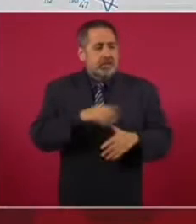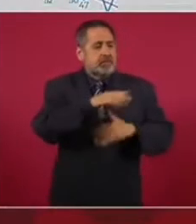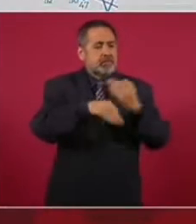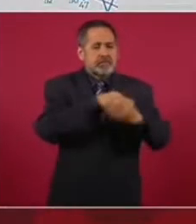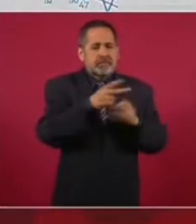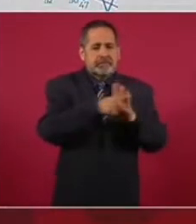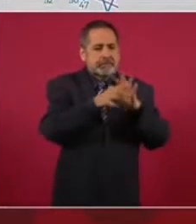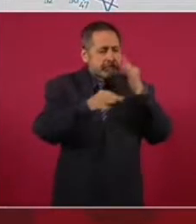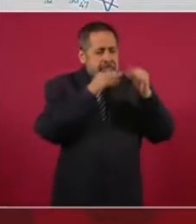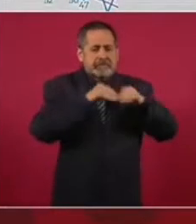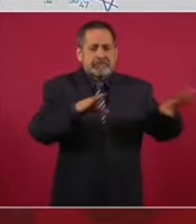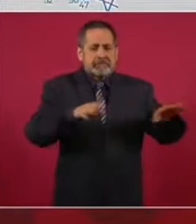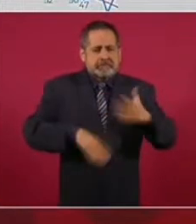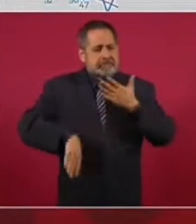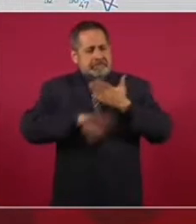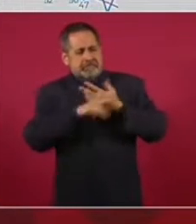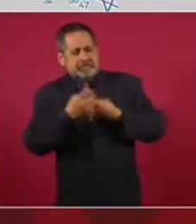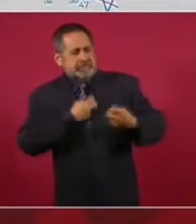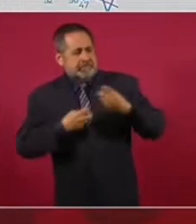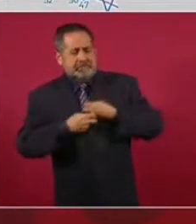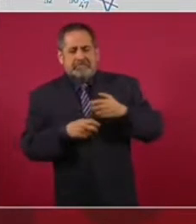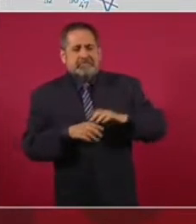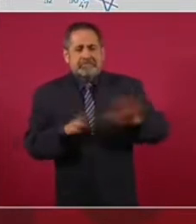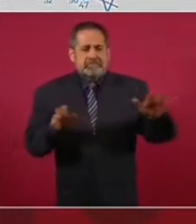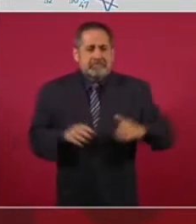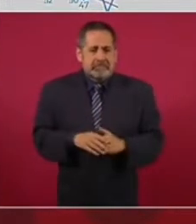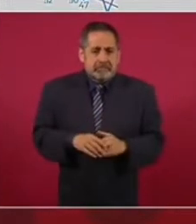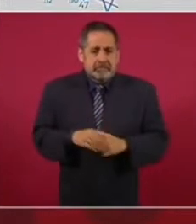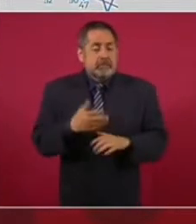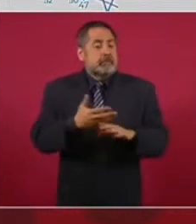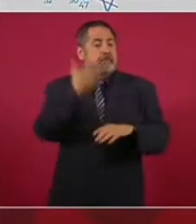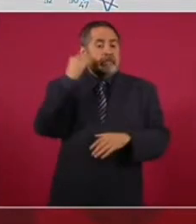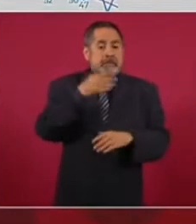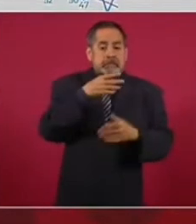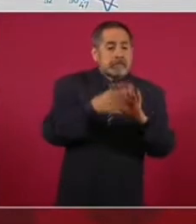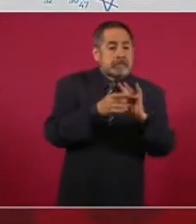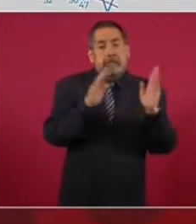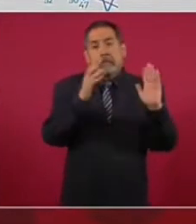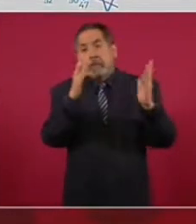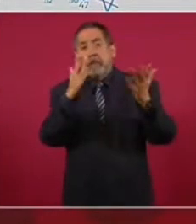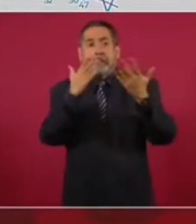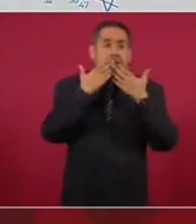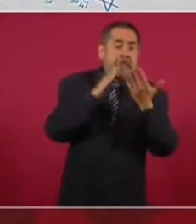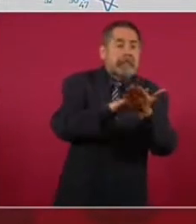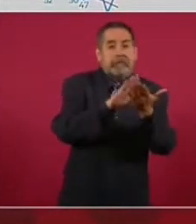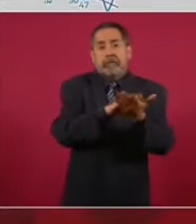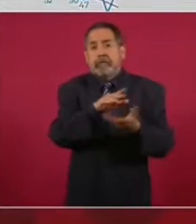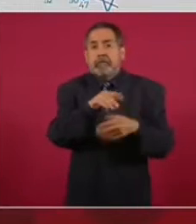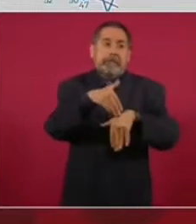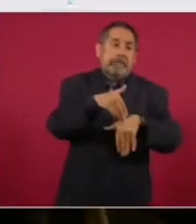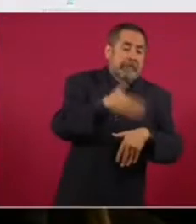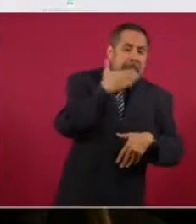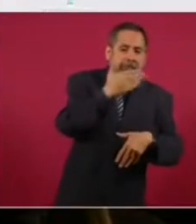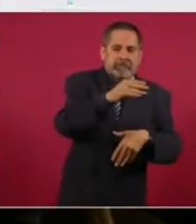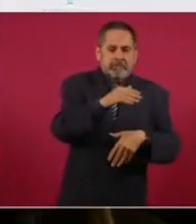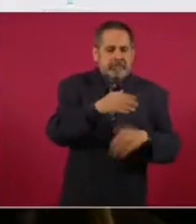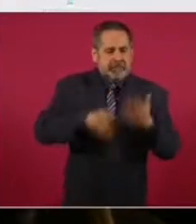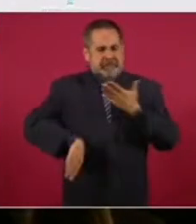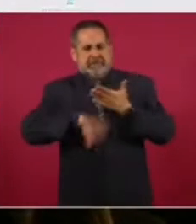medios de información convencionales que antes se dedicaban a aplaudir, a quemar incienso a los